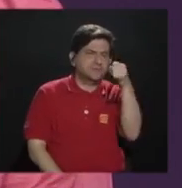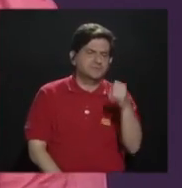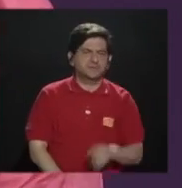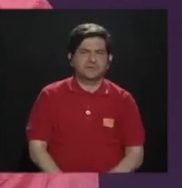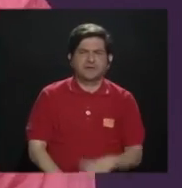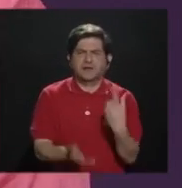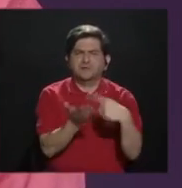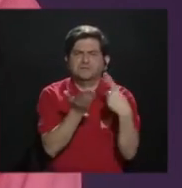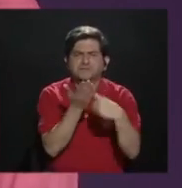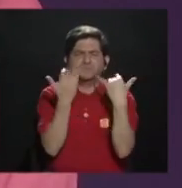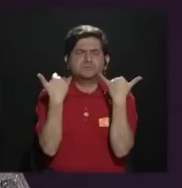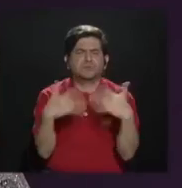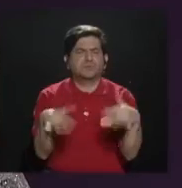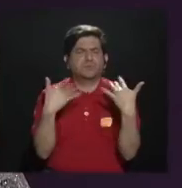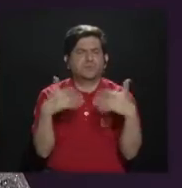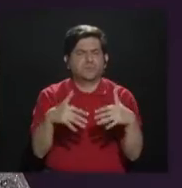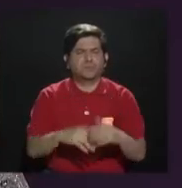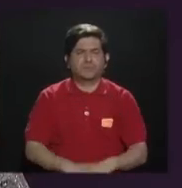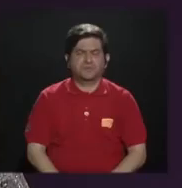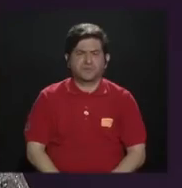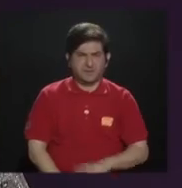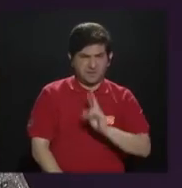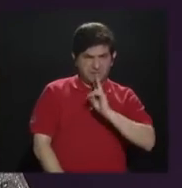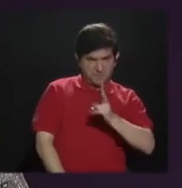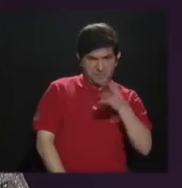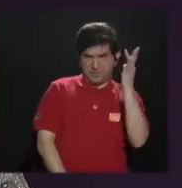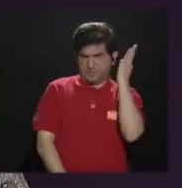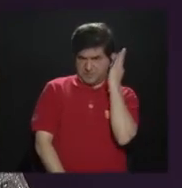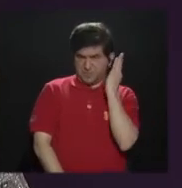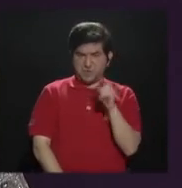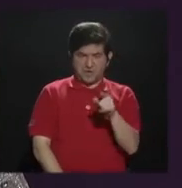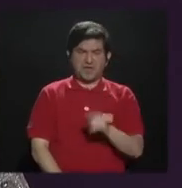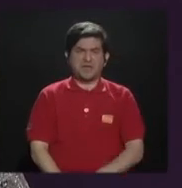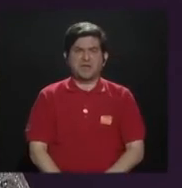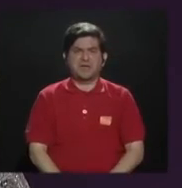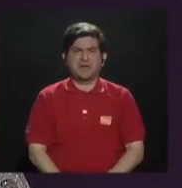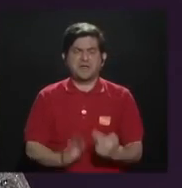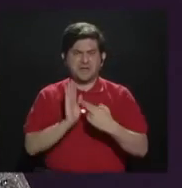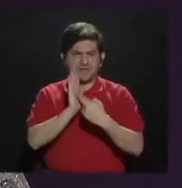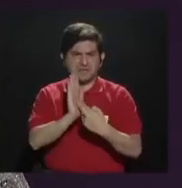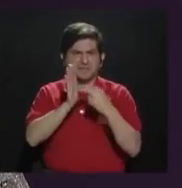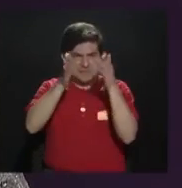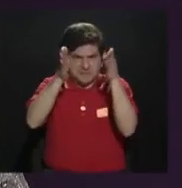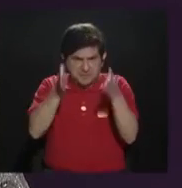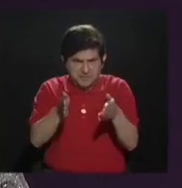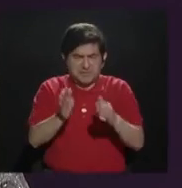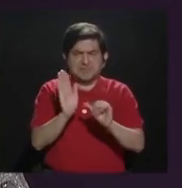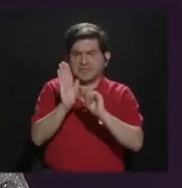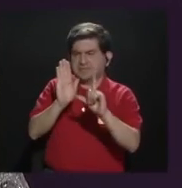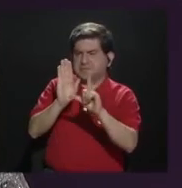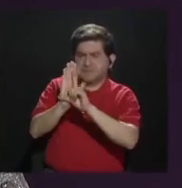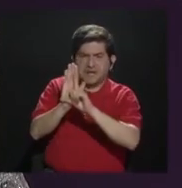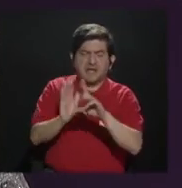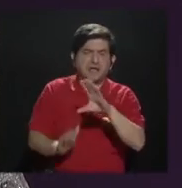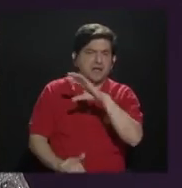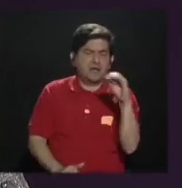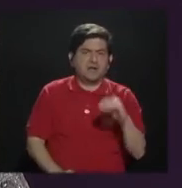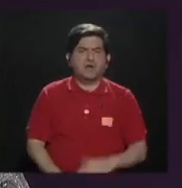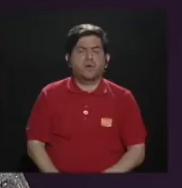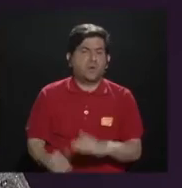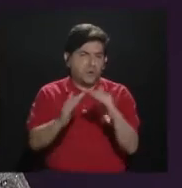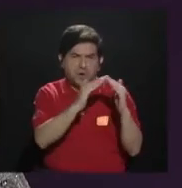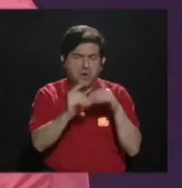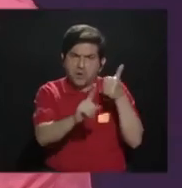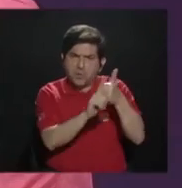se ha discutido mucho de si en realidad las mujeres que llegan a los puestos de representación legislativos e incluso a escala